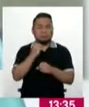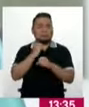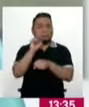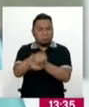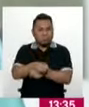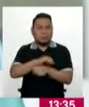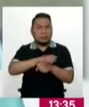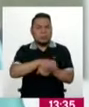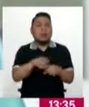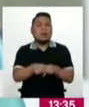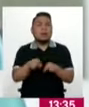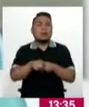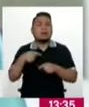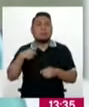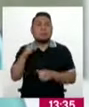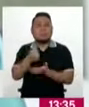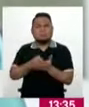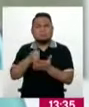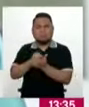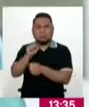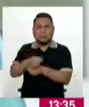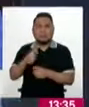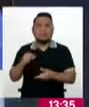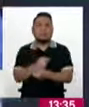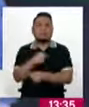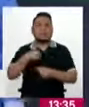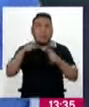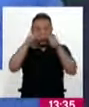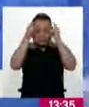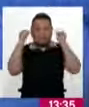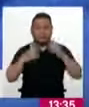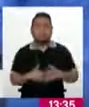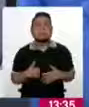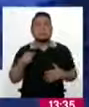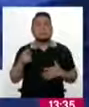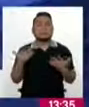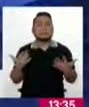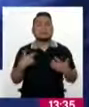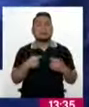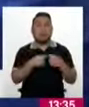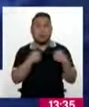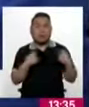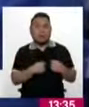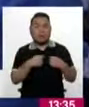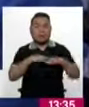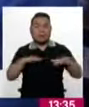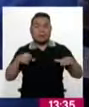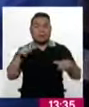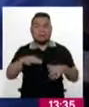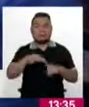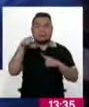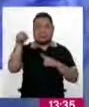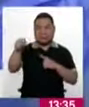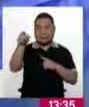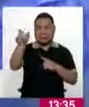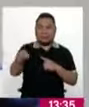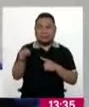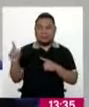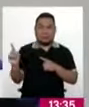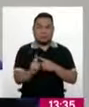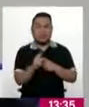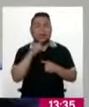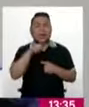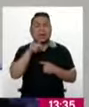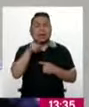también voy a vencer al cáncer porque yo soy una enfermera en el área de cardiología pediátrica del INS se encuentra